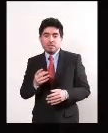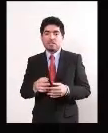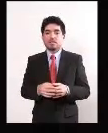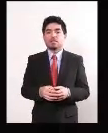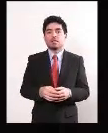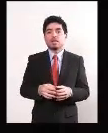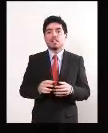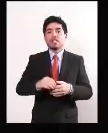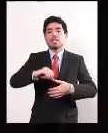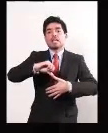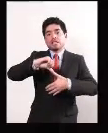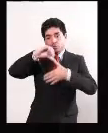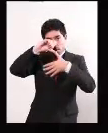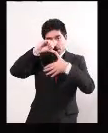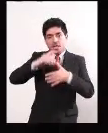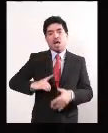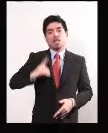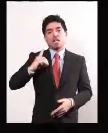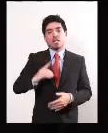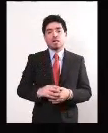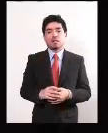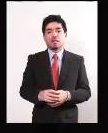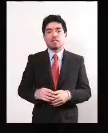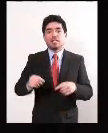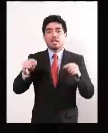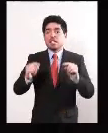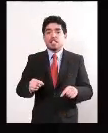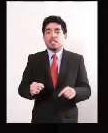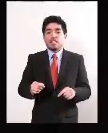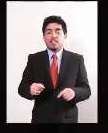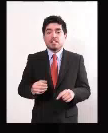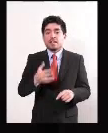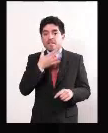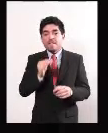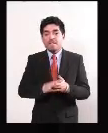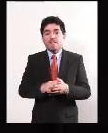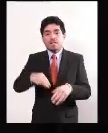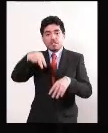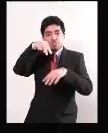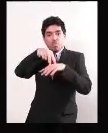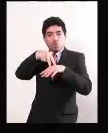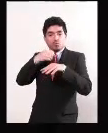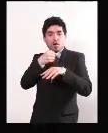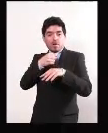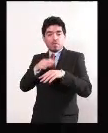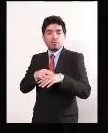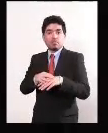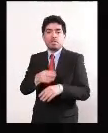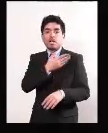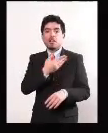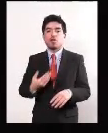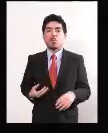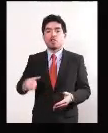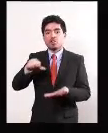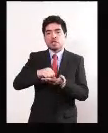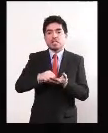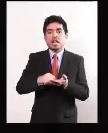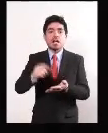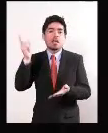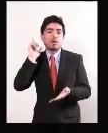y una Latinoamérica más digna. Y desde este simple podio también, que el gobierno central nos